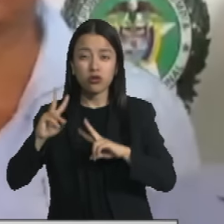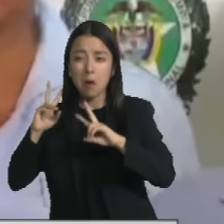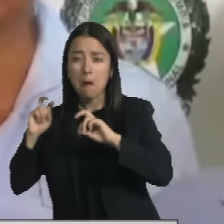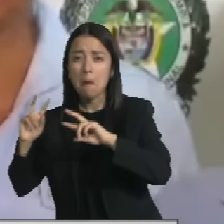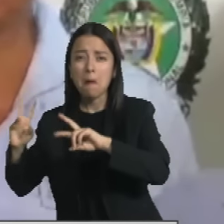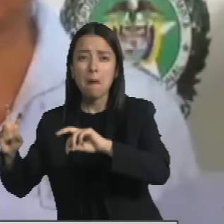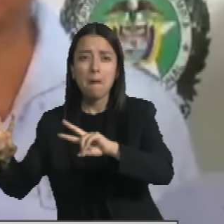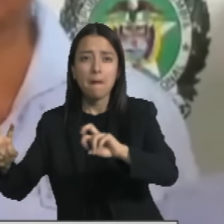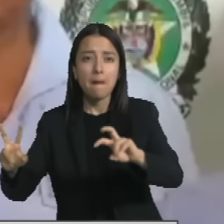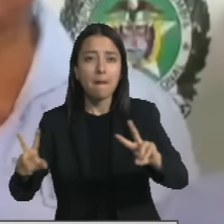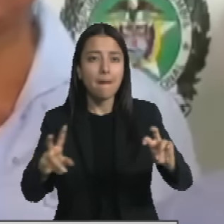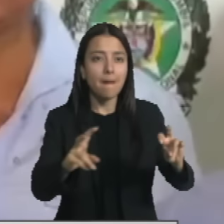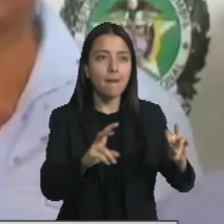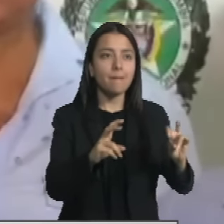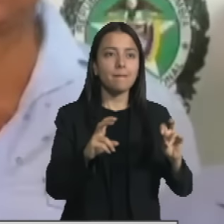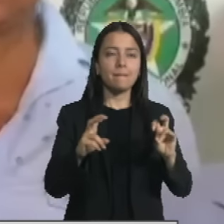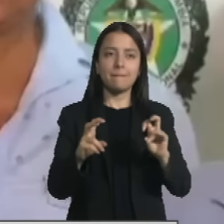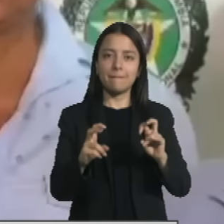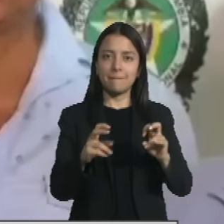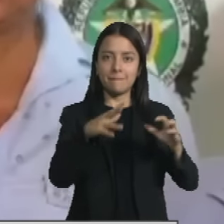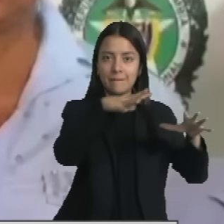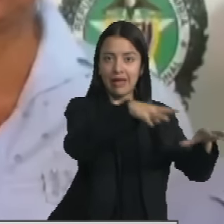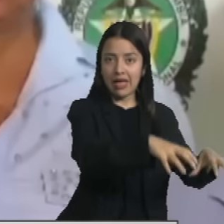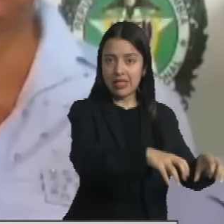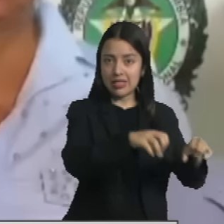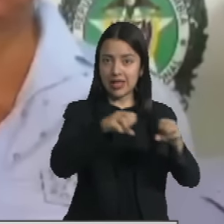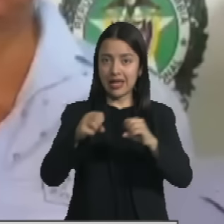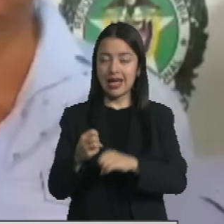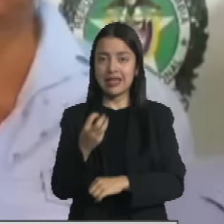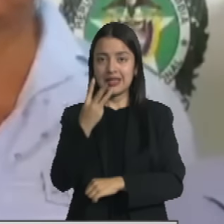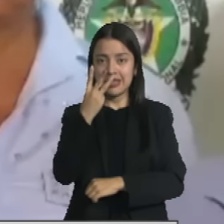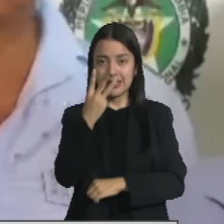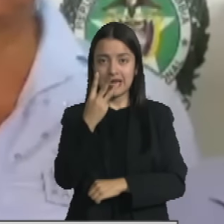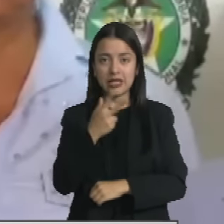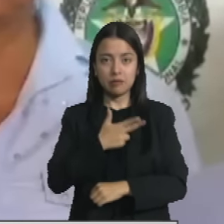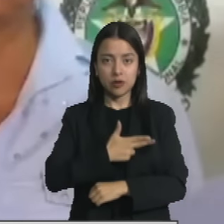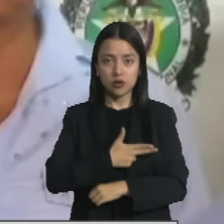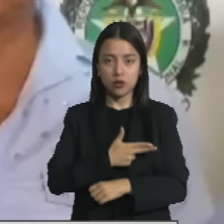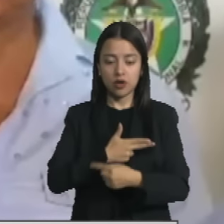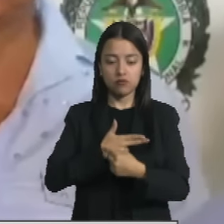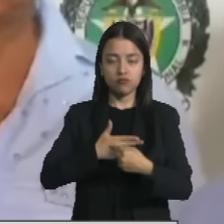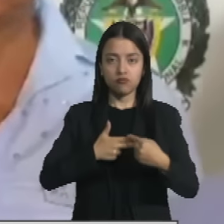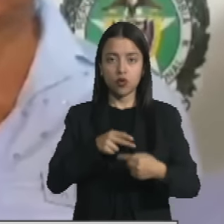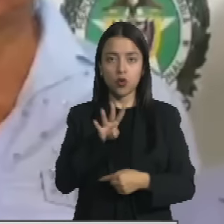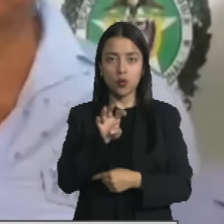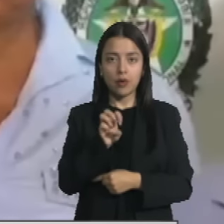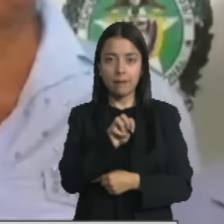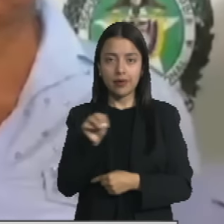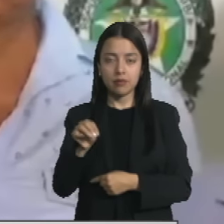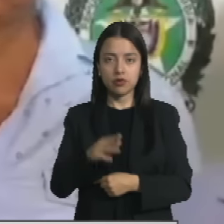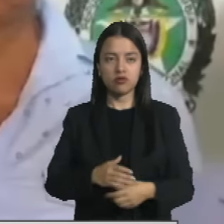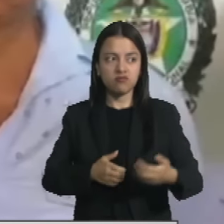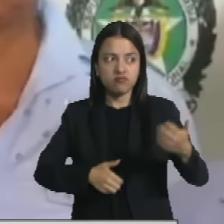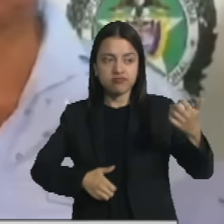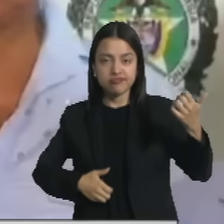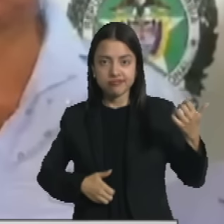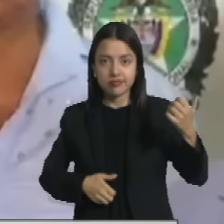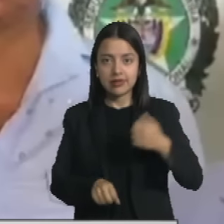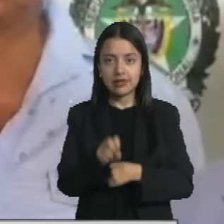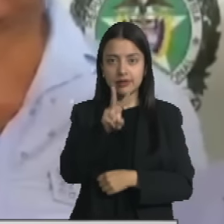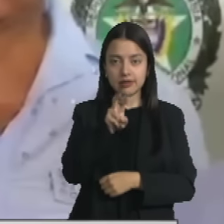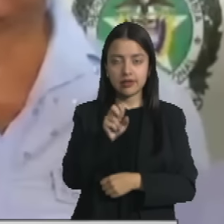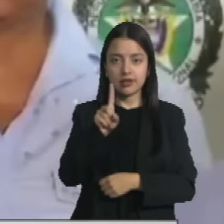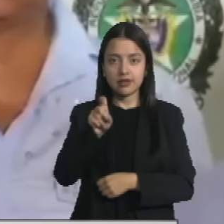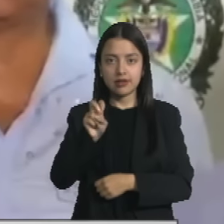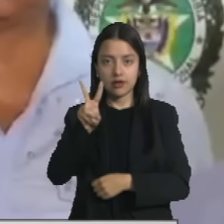estos integrantes entregan el siguiente armamento: 3 pistolas calibre 9 milímetros, una ametralladora calibre 7.62,